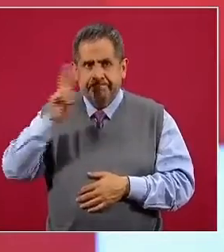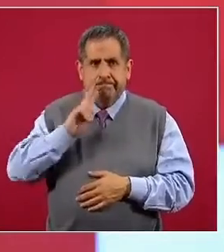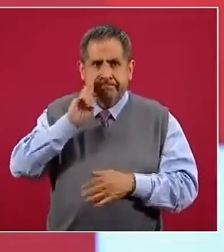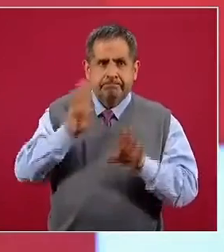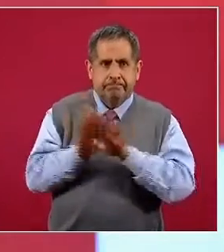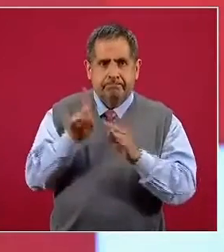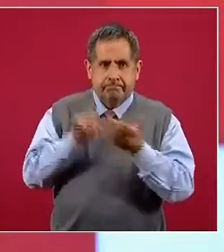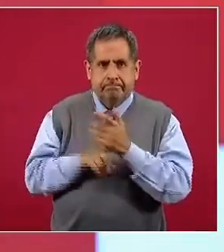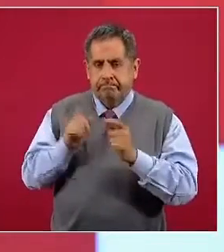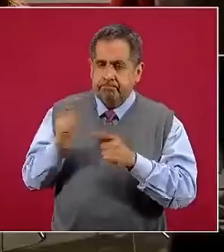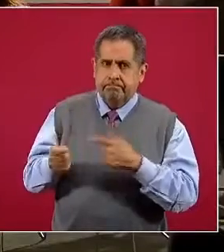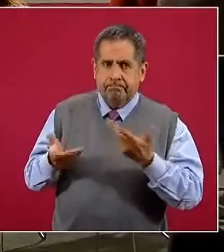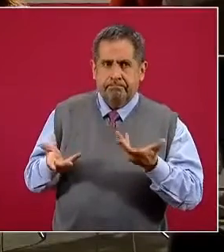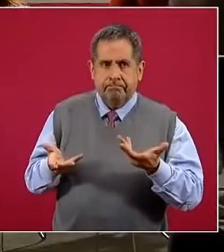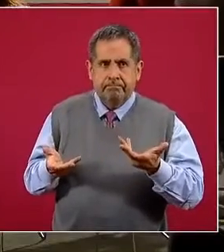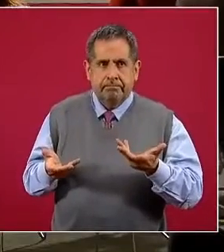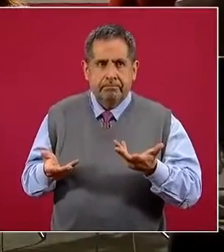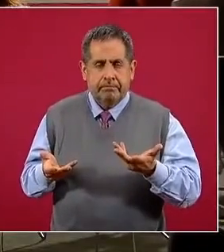sobre esta